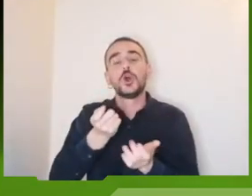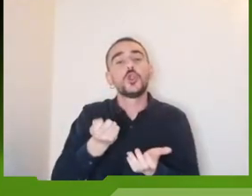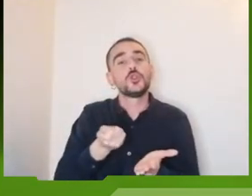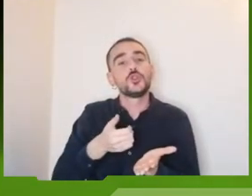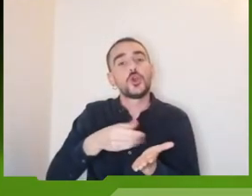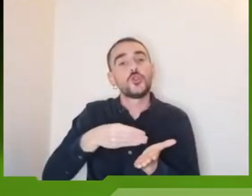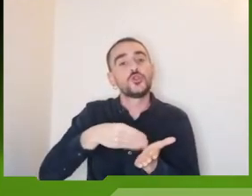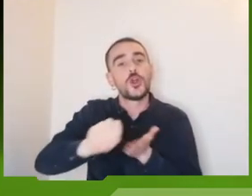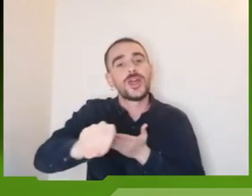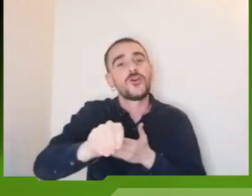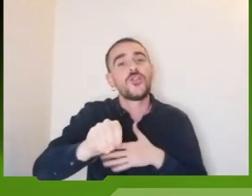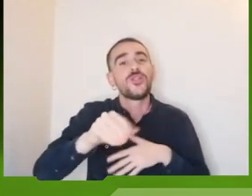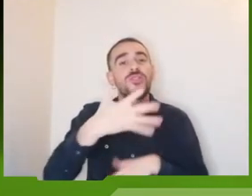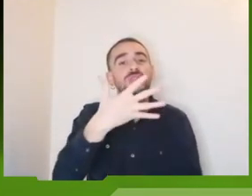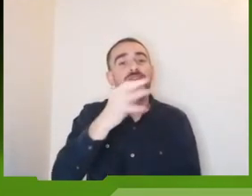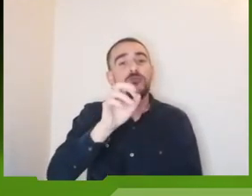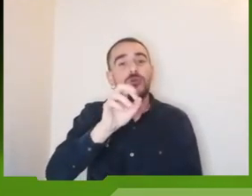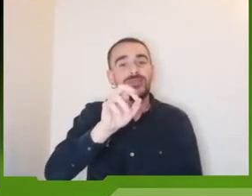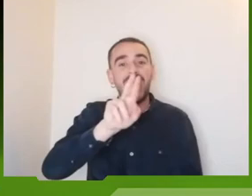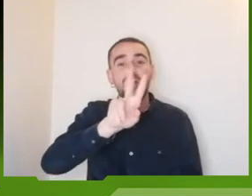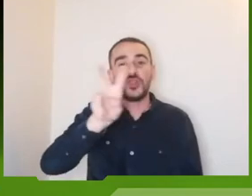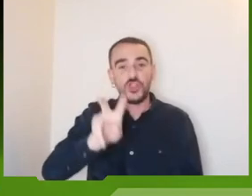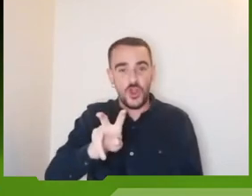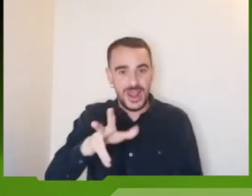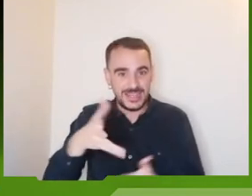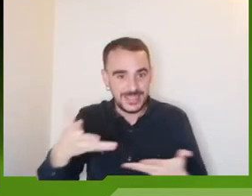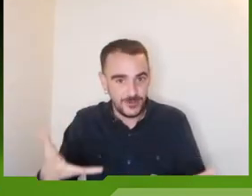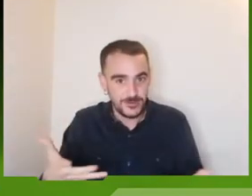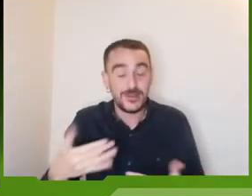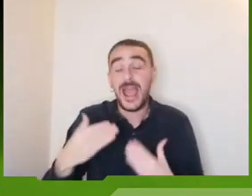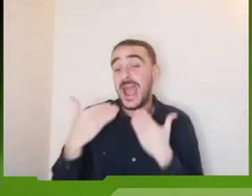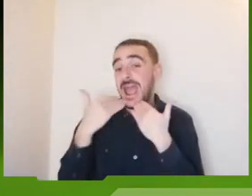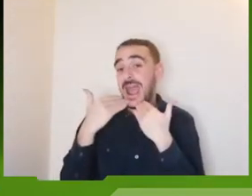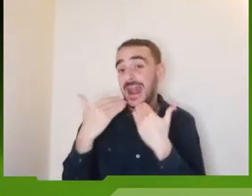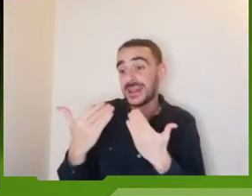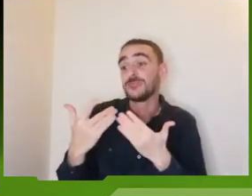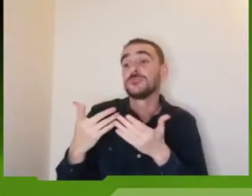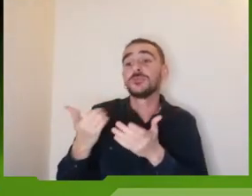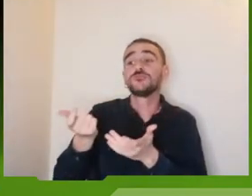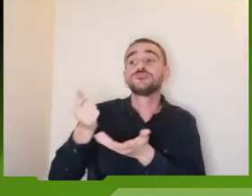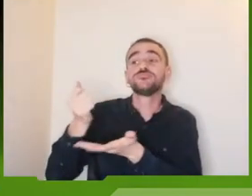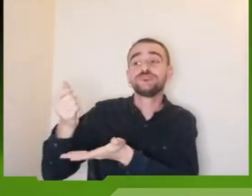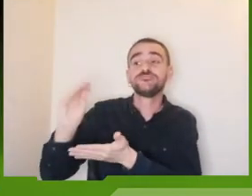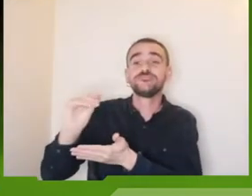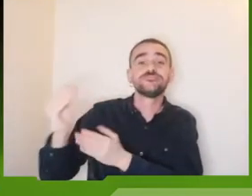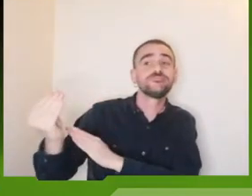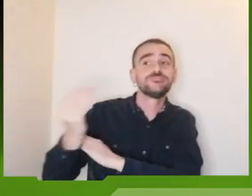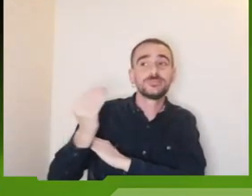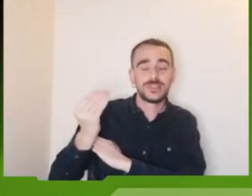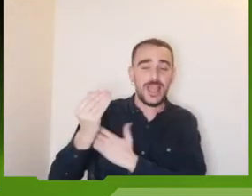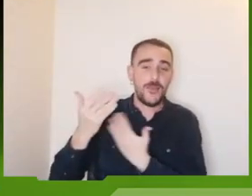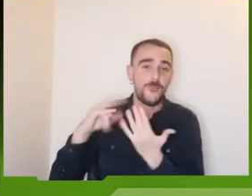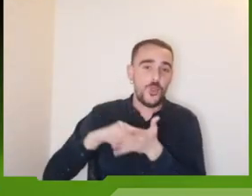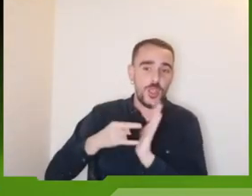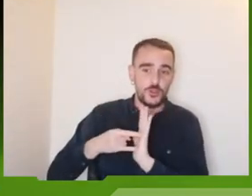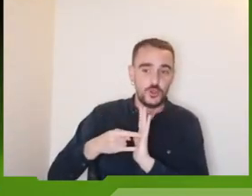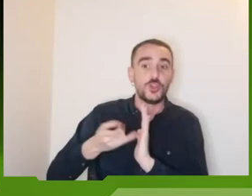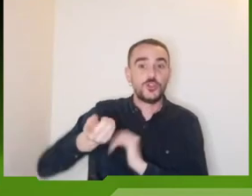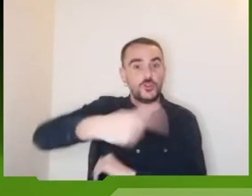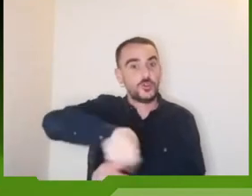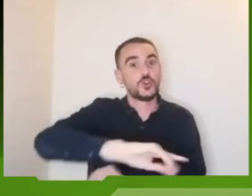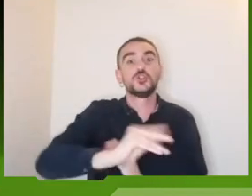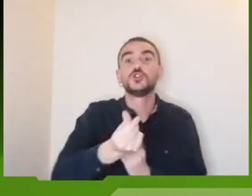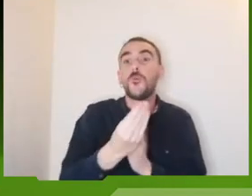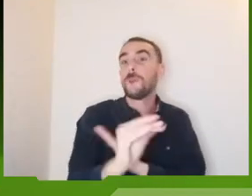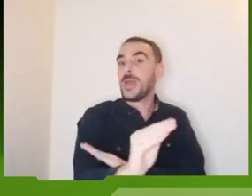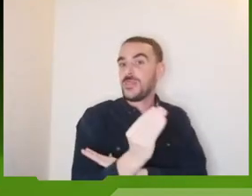gracias por contribuir a este proyecto que ya sabéis que es autogestionado y que no recibimos subvenciones ni dinero de